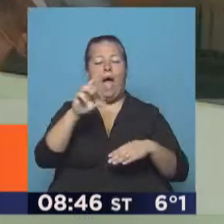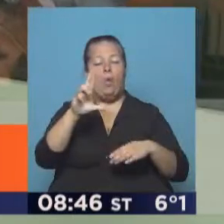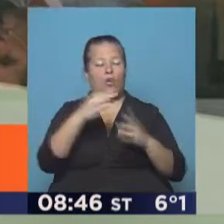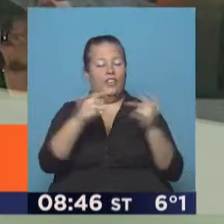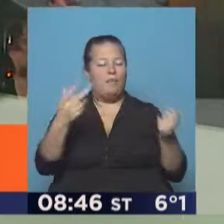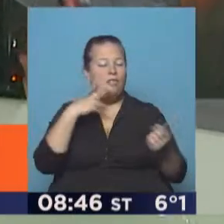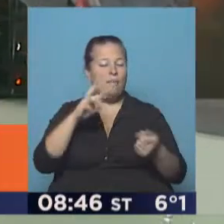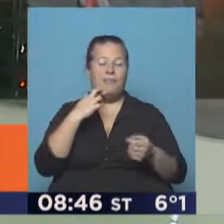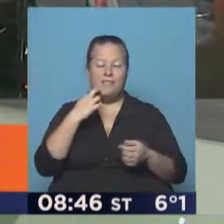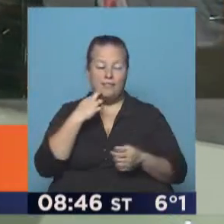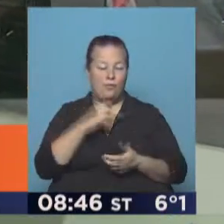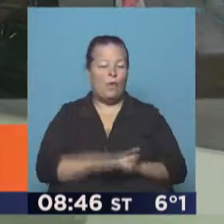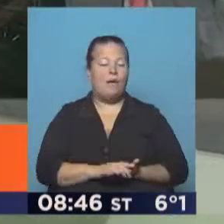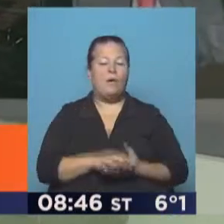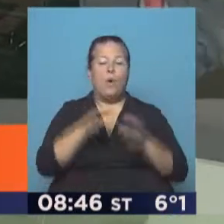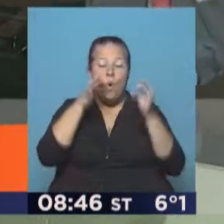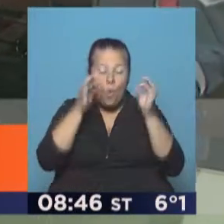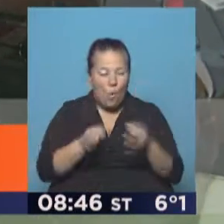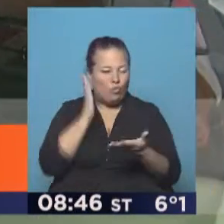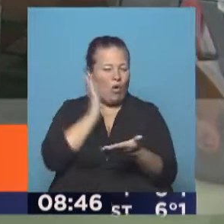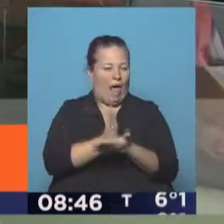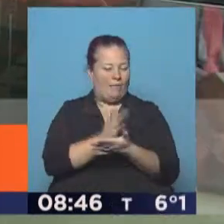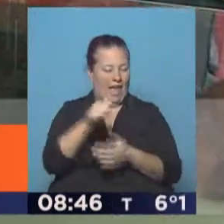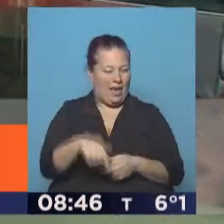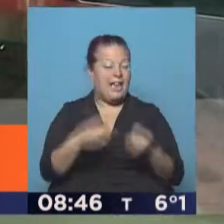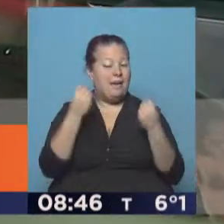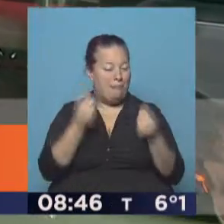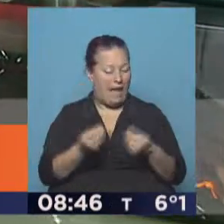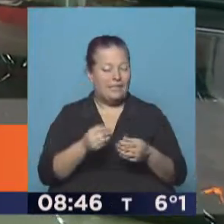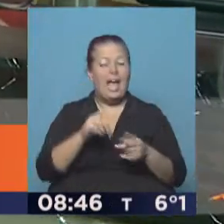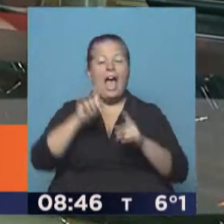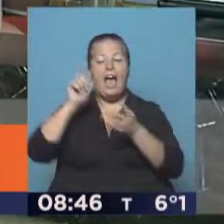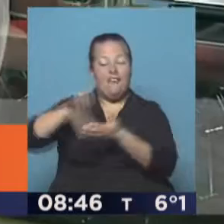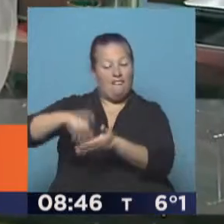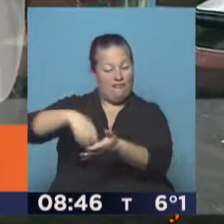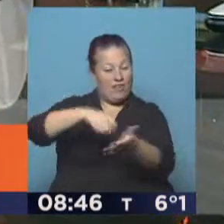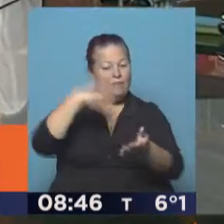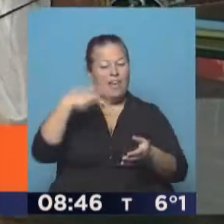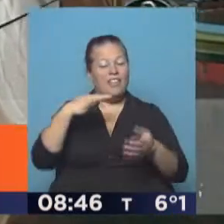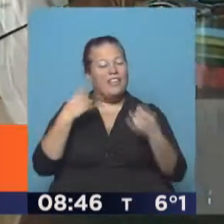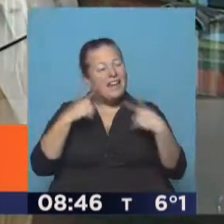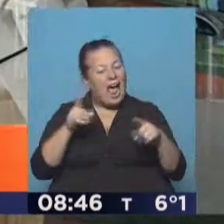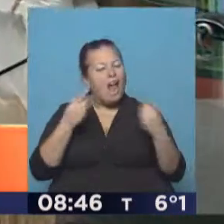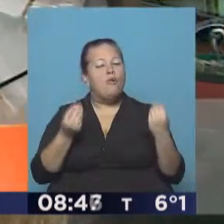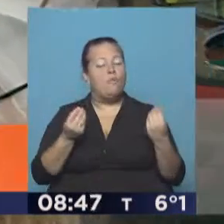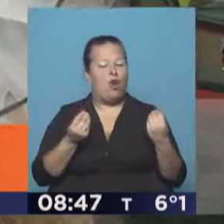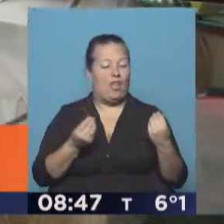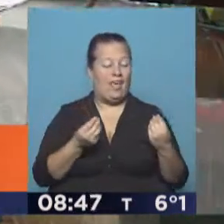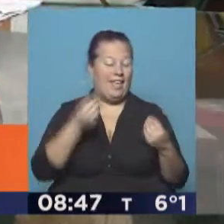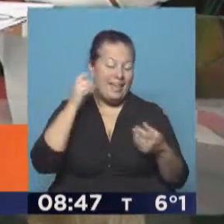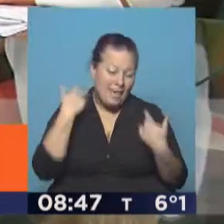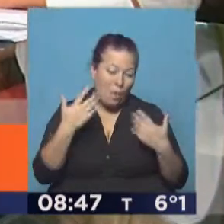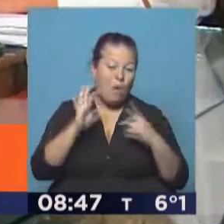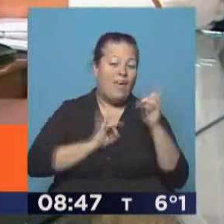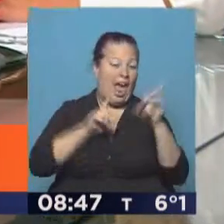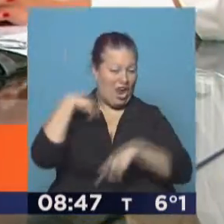en 2019. Estamos justamente en la mitad. ¿Qué pasa? El referéndum se debe hacer este año porque si bien se puede hacer el